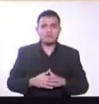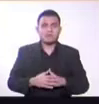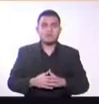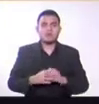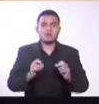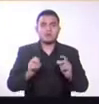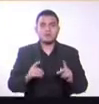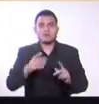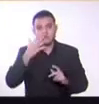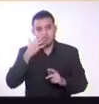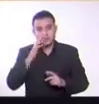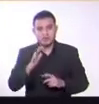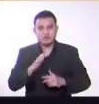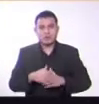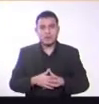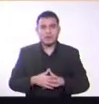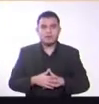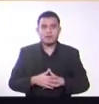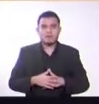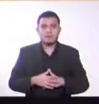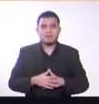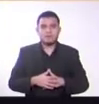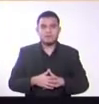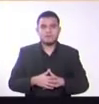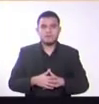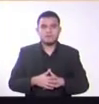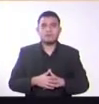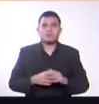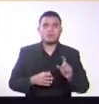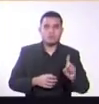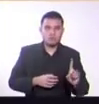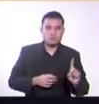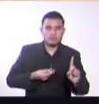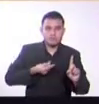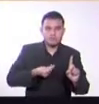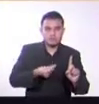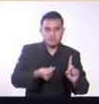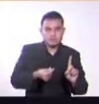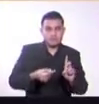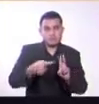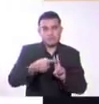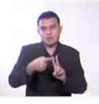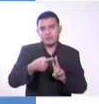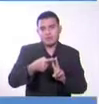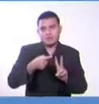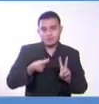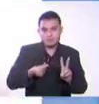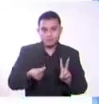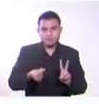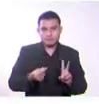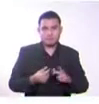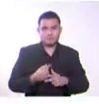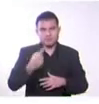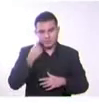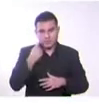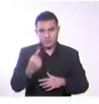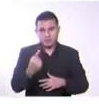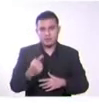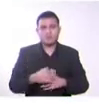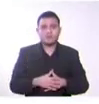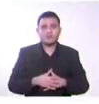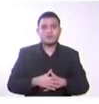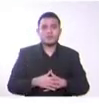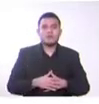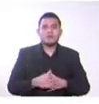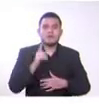Tratemos de ejemplificarlo con el contribuyente número 1 y el contribuyente número 2. Veamos en pantalla al